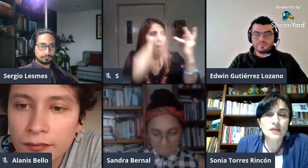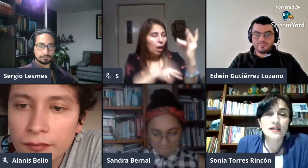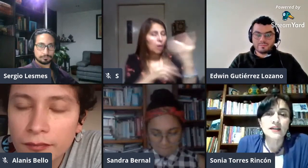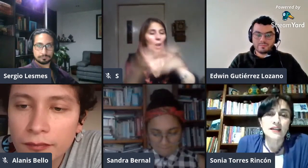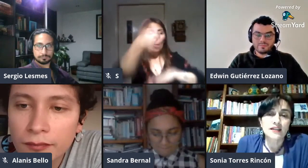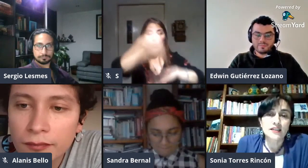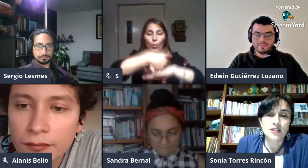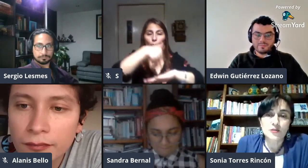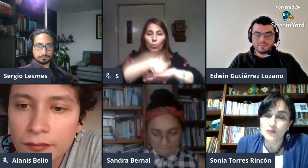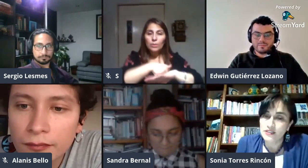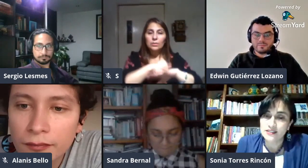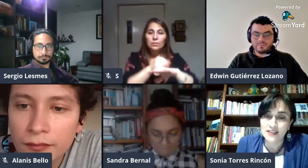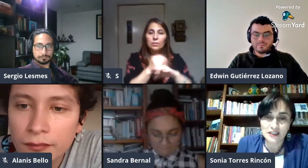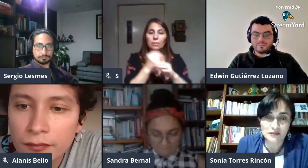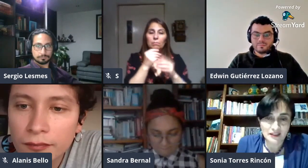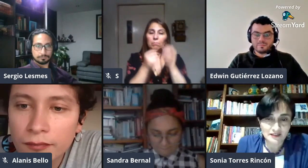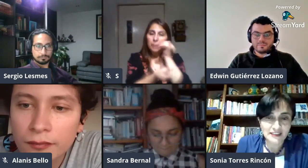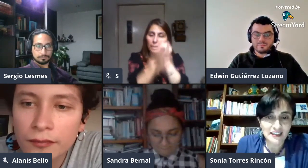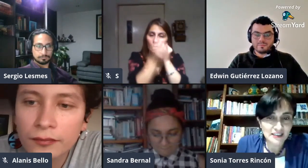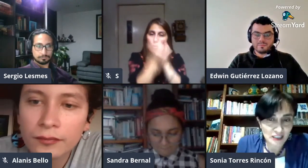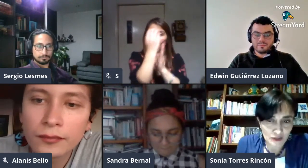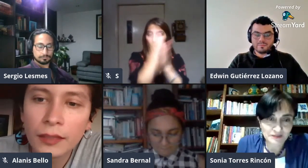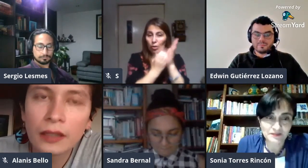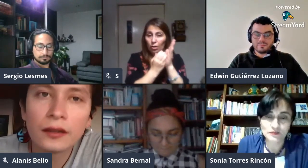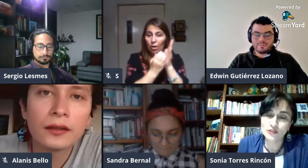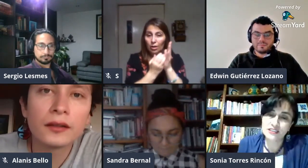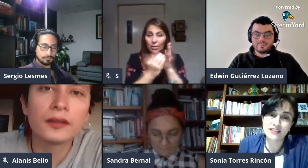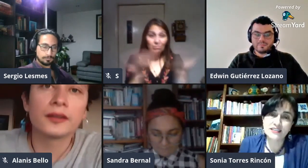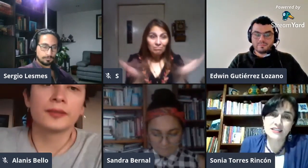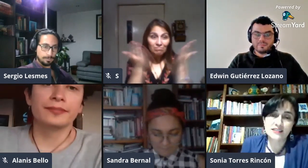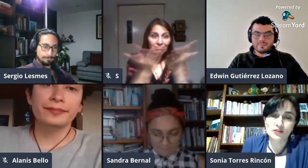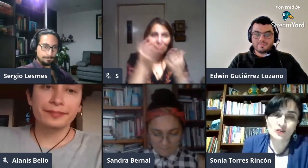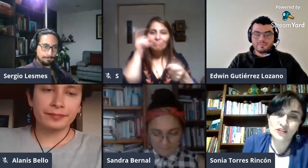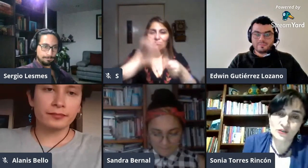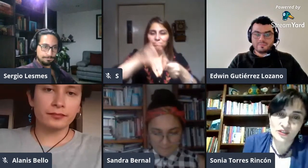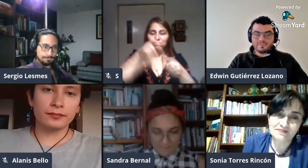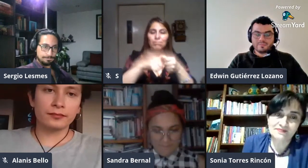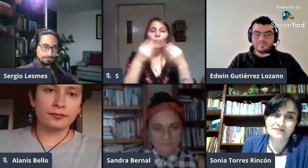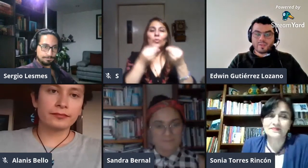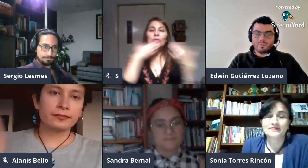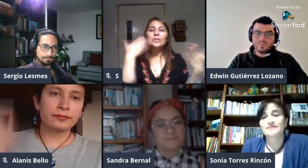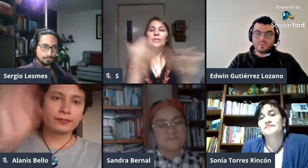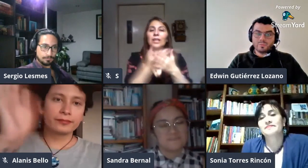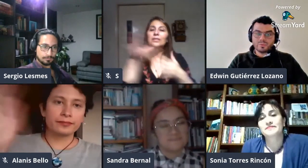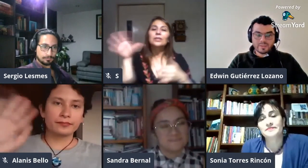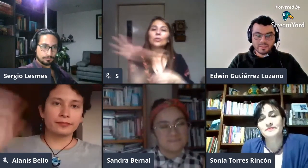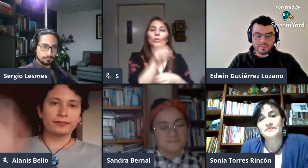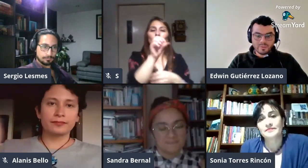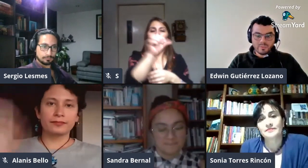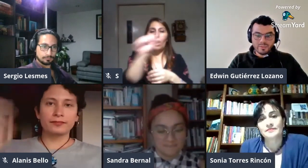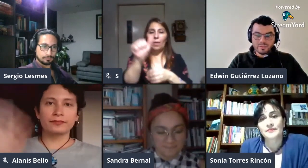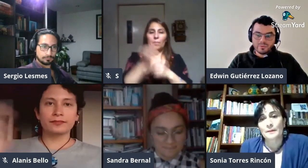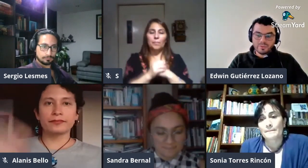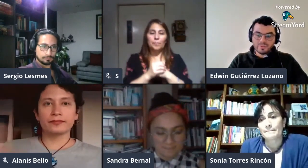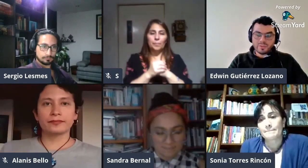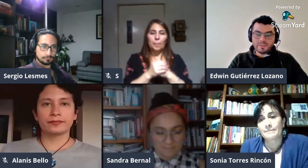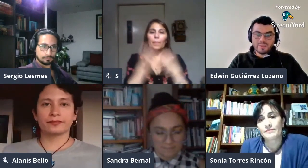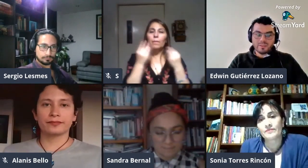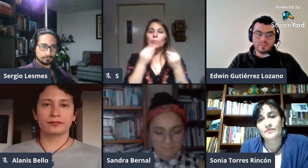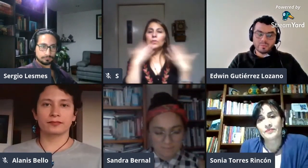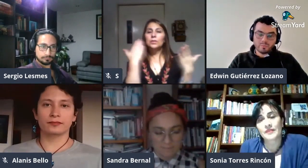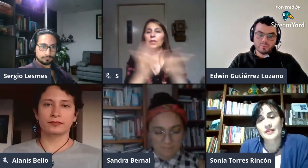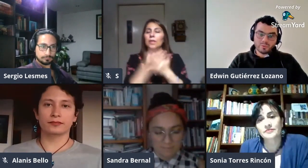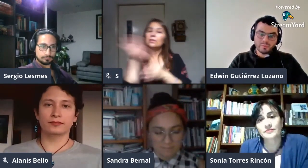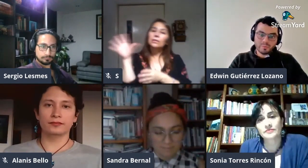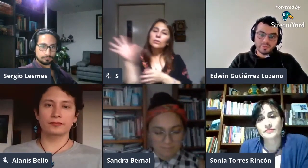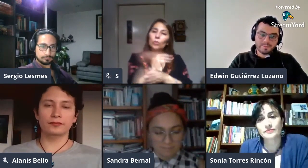y curricular y pues se animen y se inscriban. Muchas gracias a todos y a todas. Bueno, muchas gracias nuevamente a todos y todas y